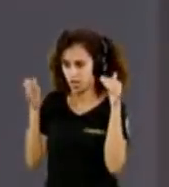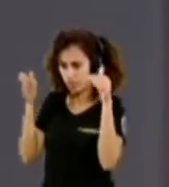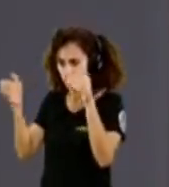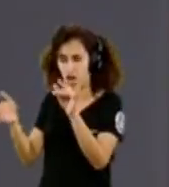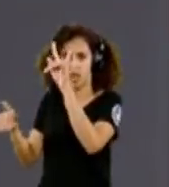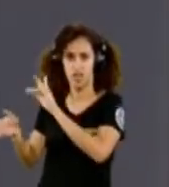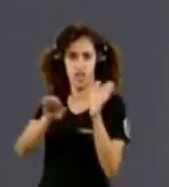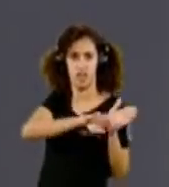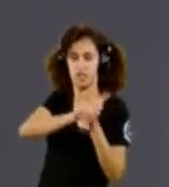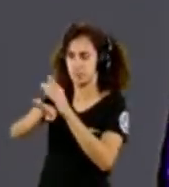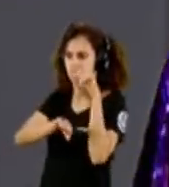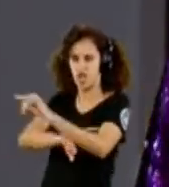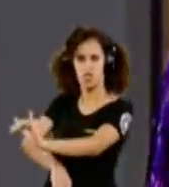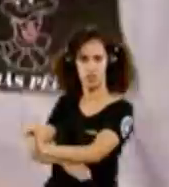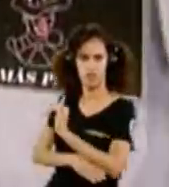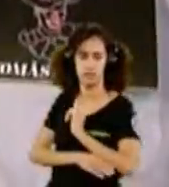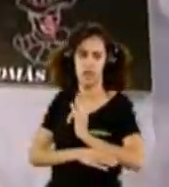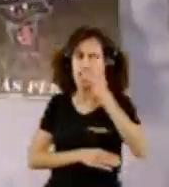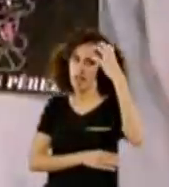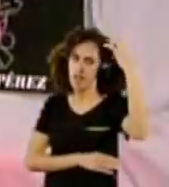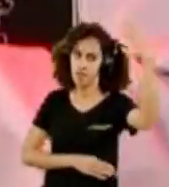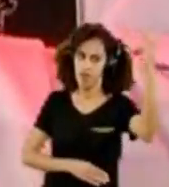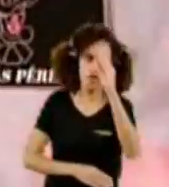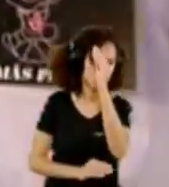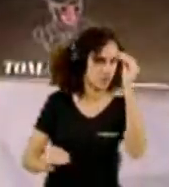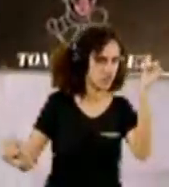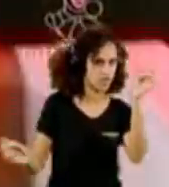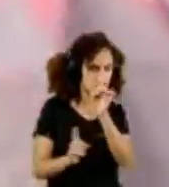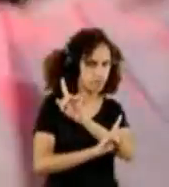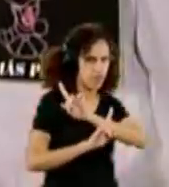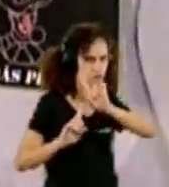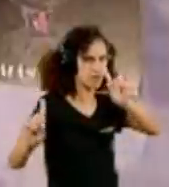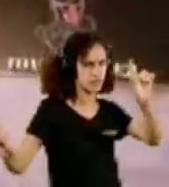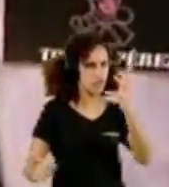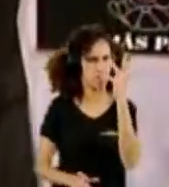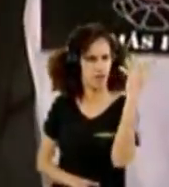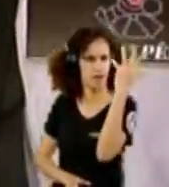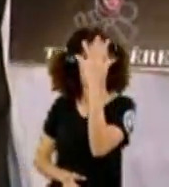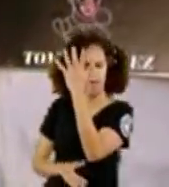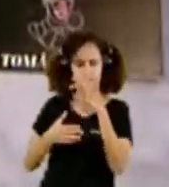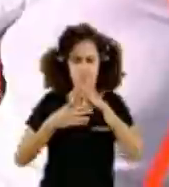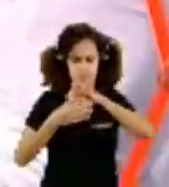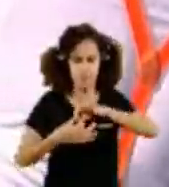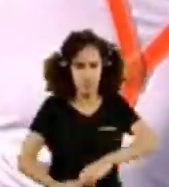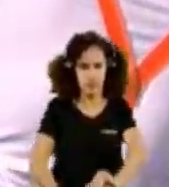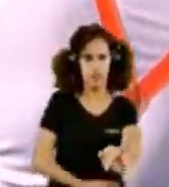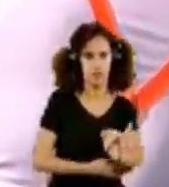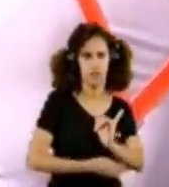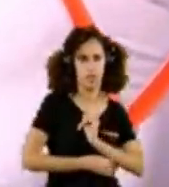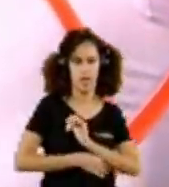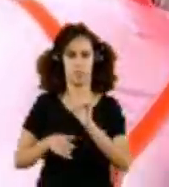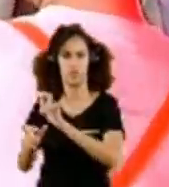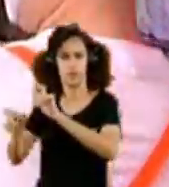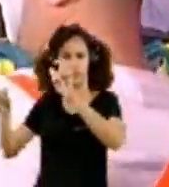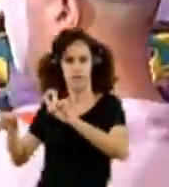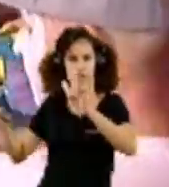identidad. No se olvide, señor Reyes, lo que es la esencia más profunda de esta fiesta. Un carnaval que se hace